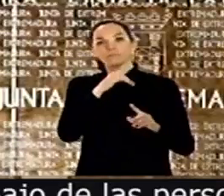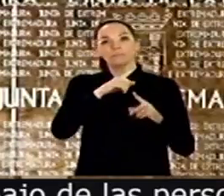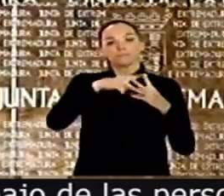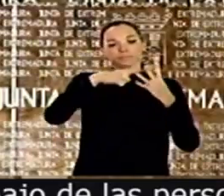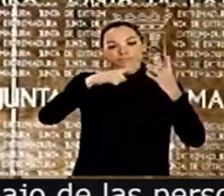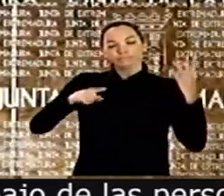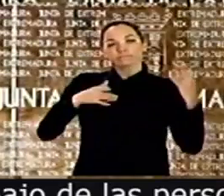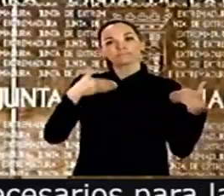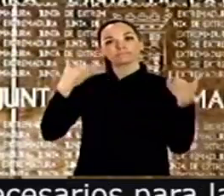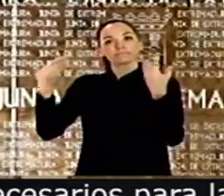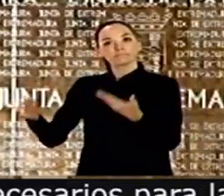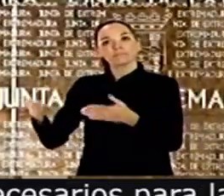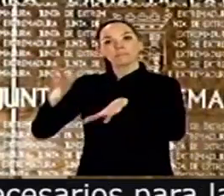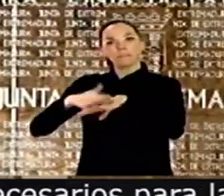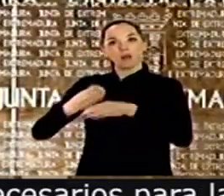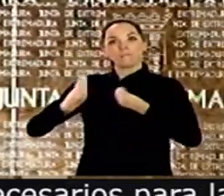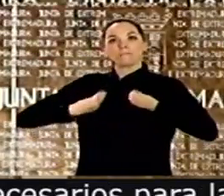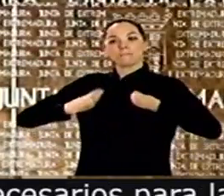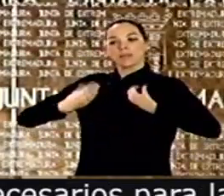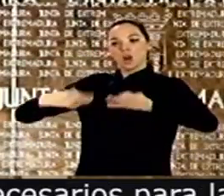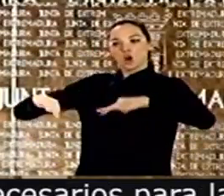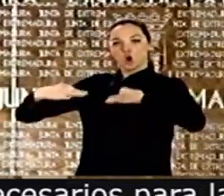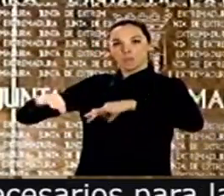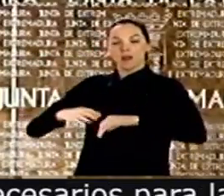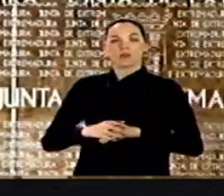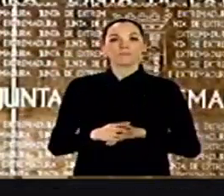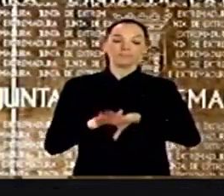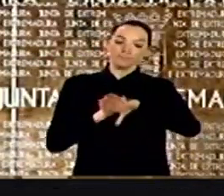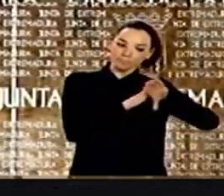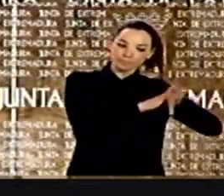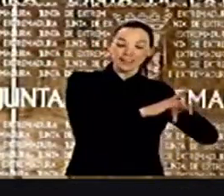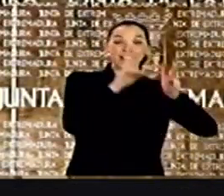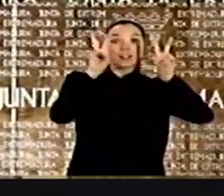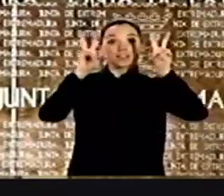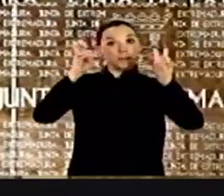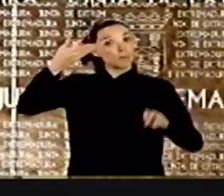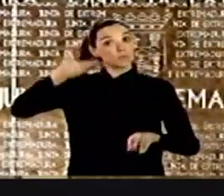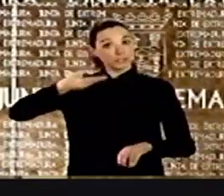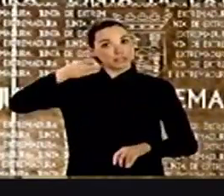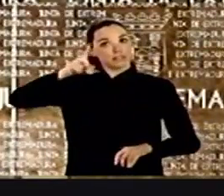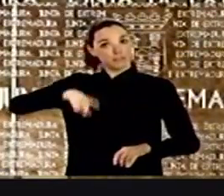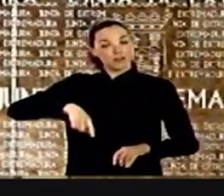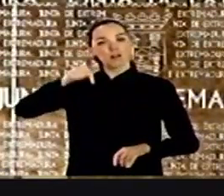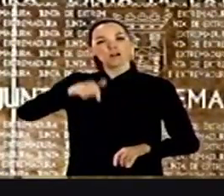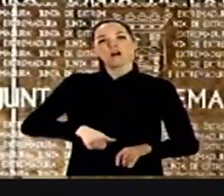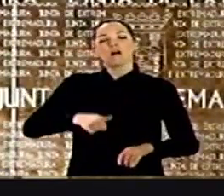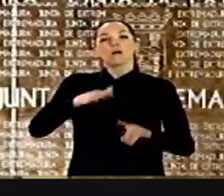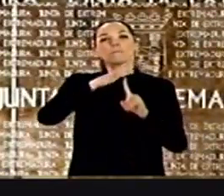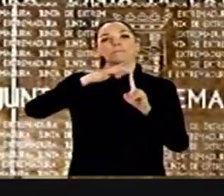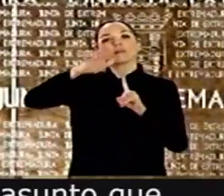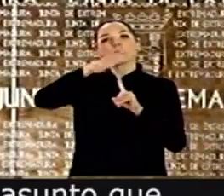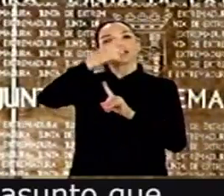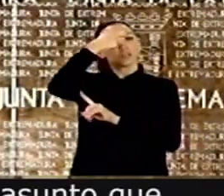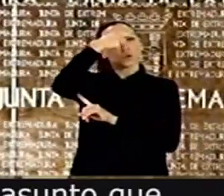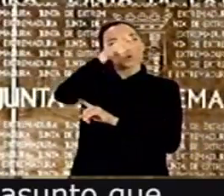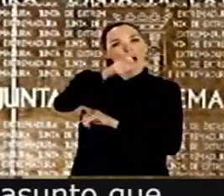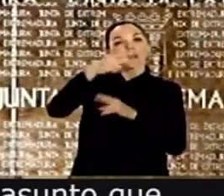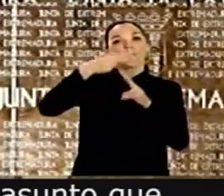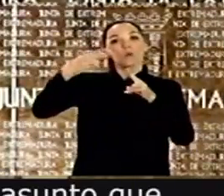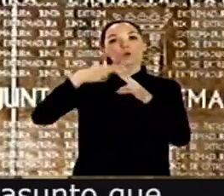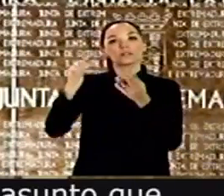de sus vidas. Cambiando de cartera, y no menos importante, es el asunto que hoy traemos desde Medio Ambiente y Rural, Políticas Agrarias